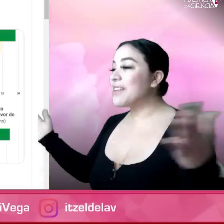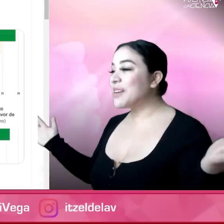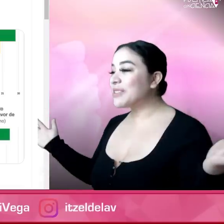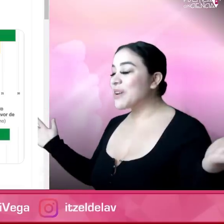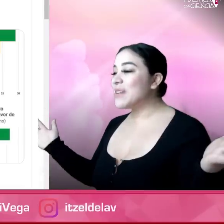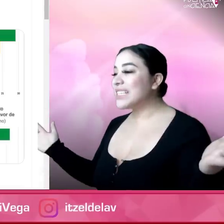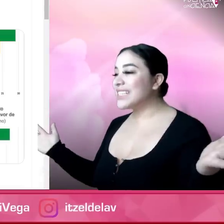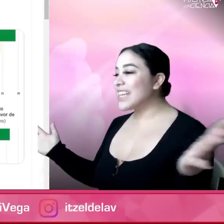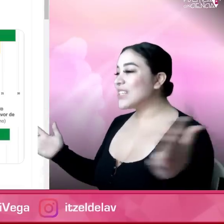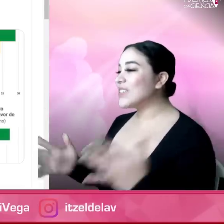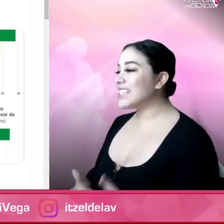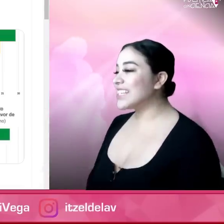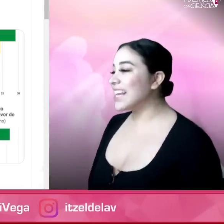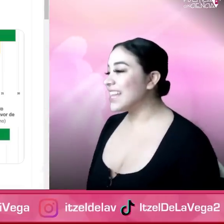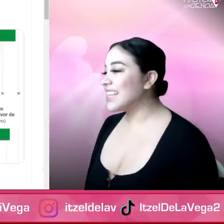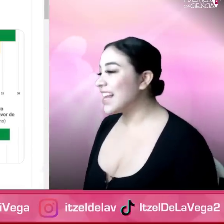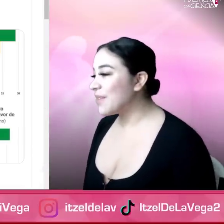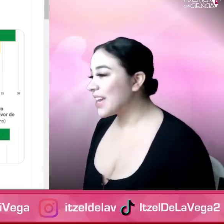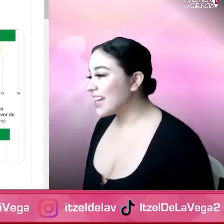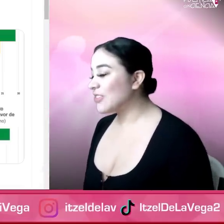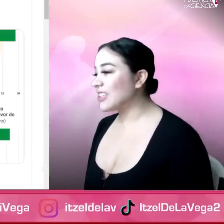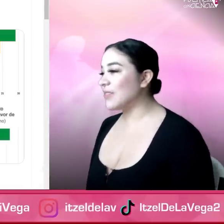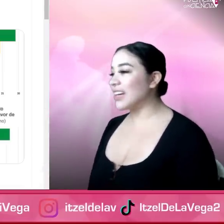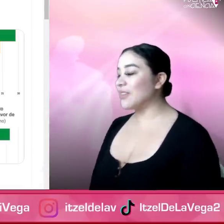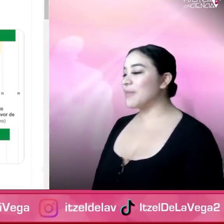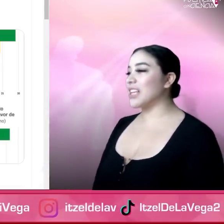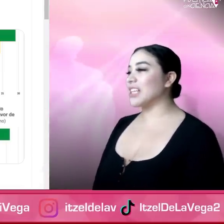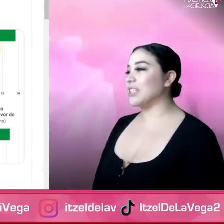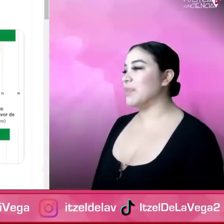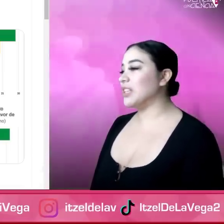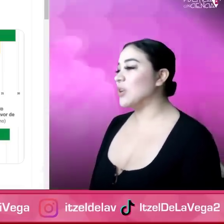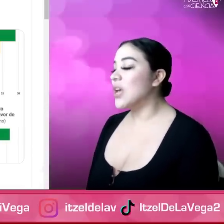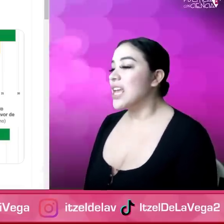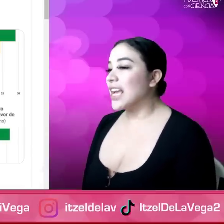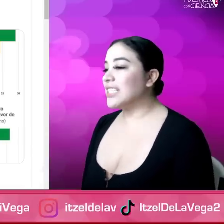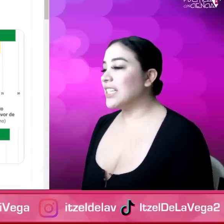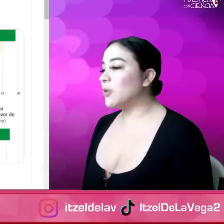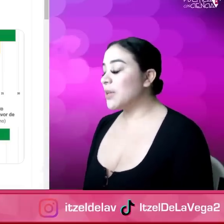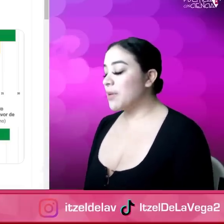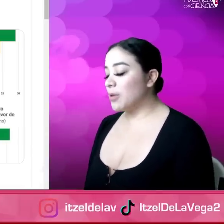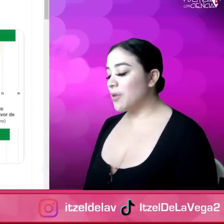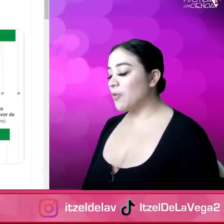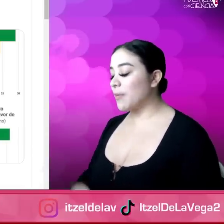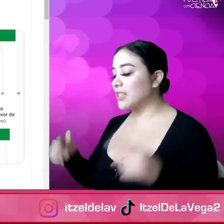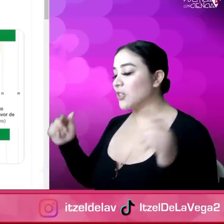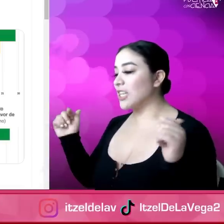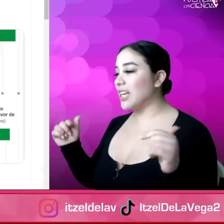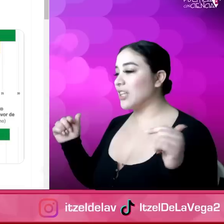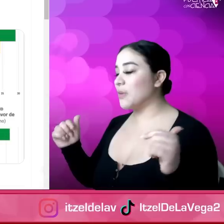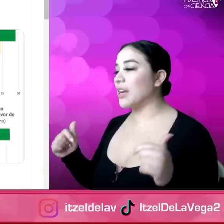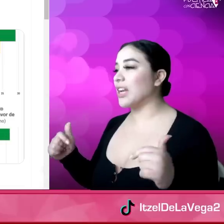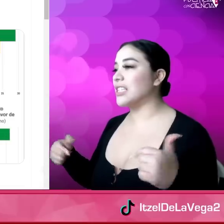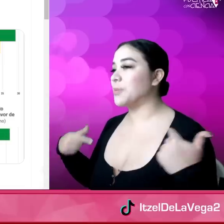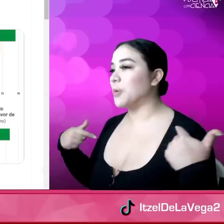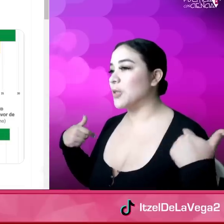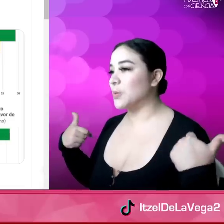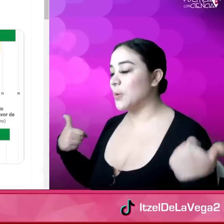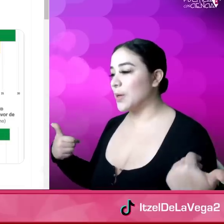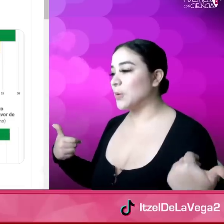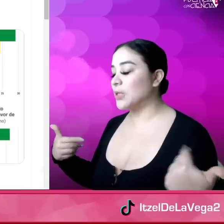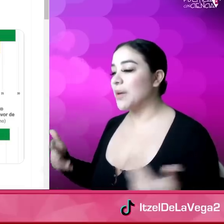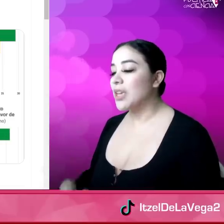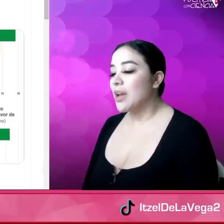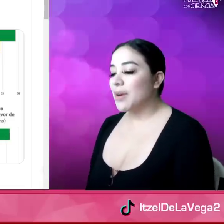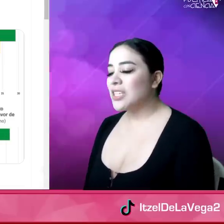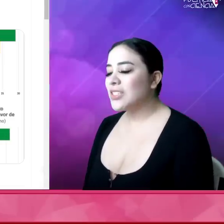Hola, ¿qué tal, amigos? ¿Cómo están? Yo soy Itzel de La Vega, de NotiVega. De igual manera, te invito que si te gusta mi video y mi información del día de hoy, me regales ese poderísimo